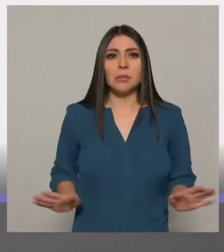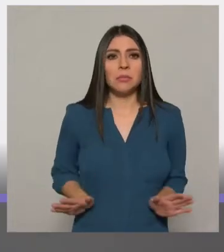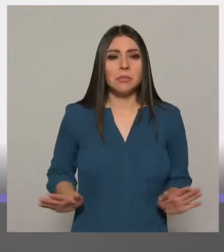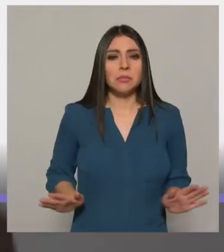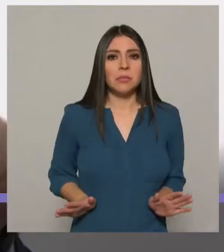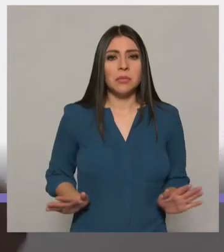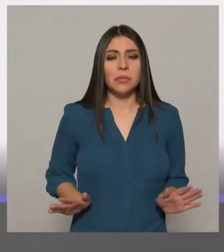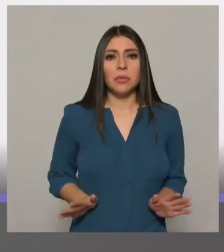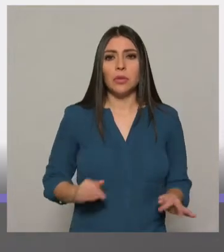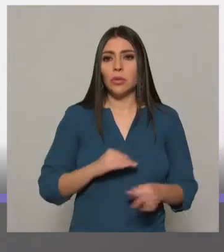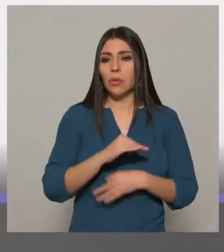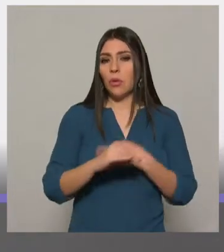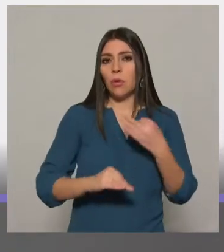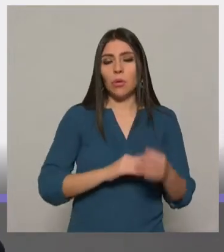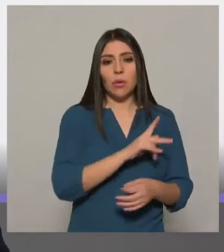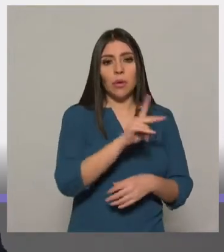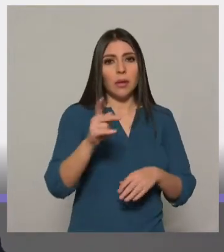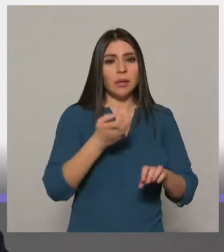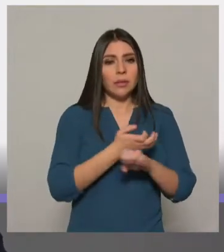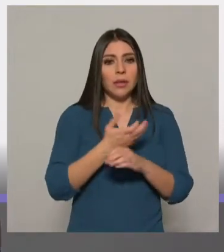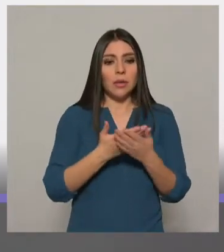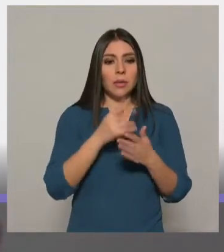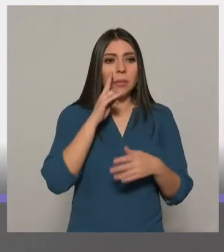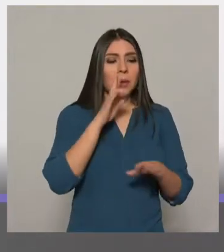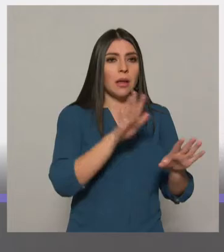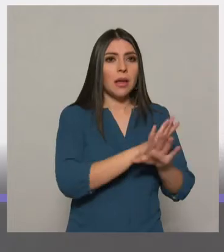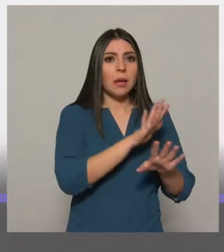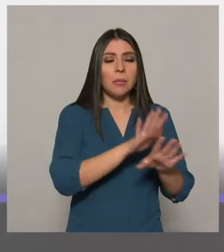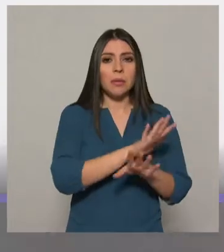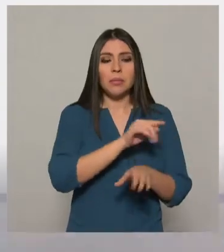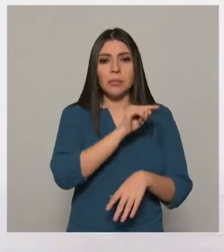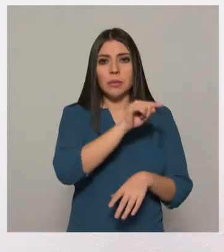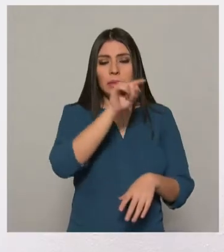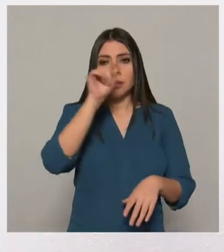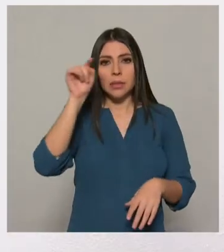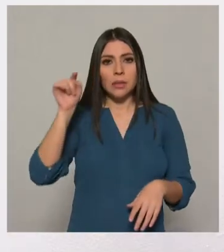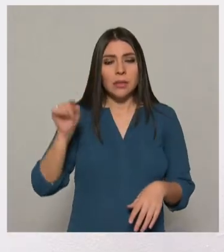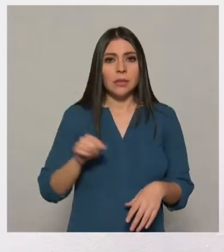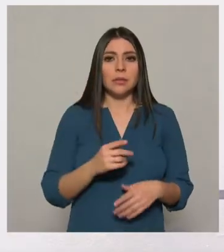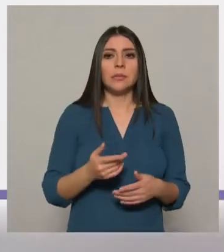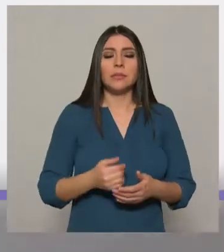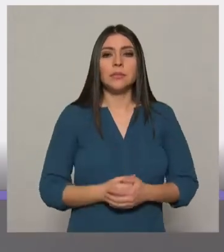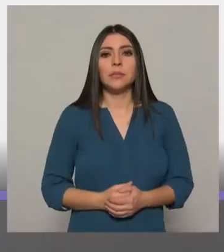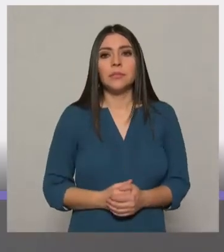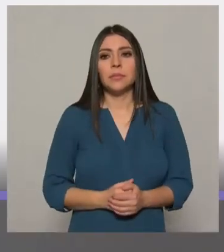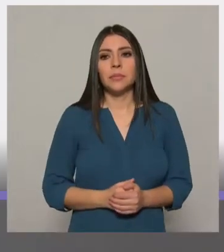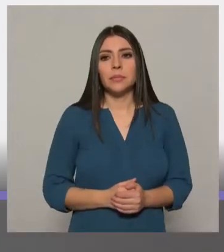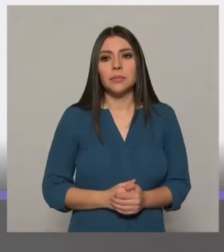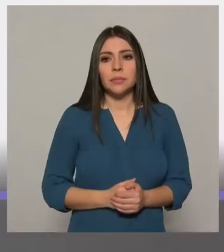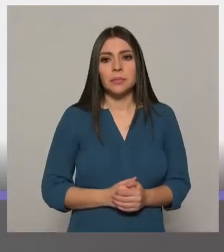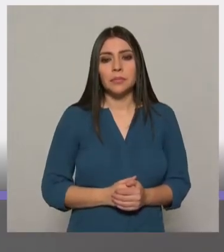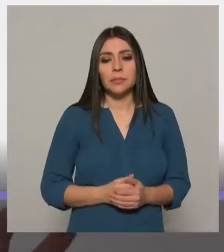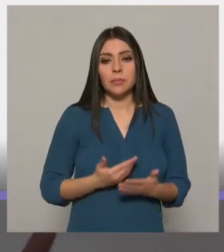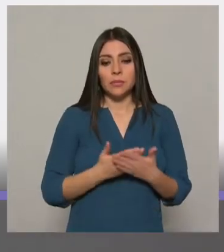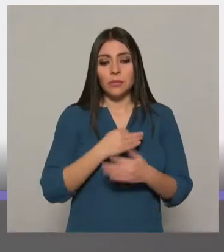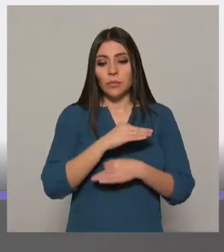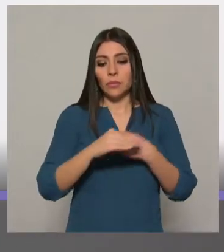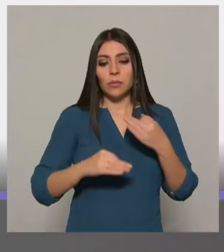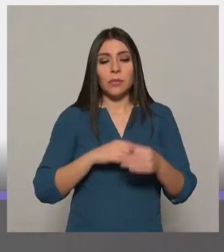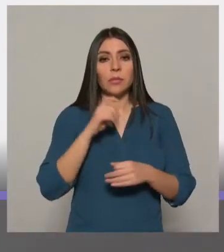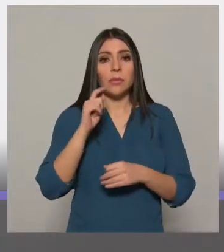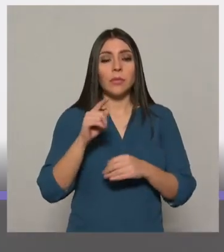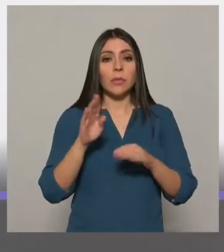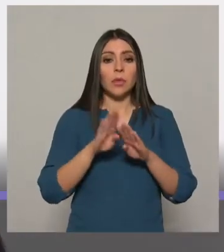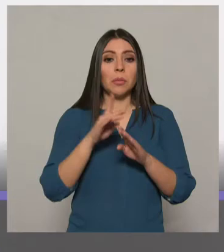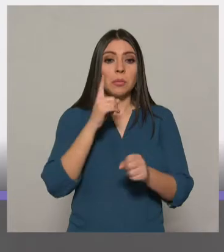en todos los estados y estamos viendo los resultados porque también colocamos lo técnico como por delante y técnicamente